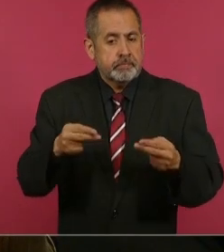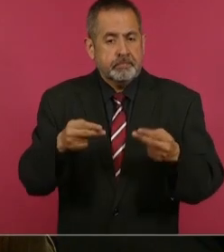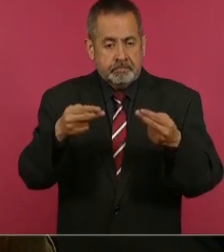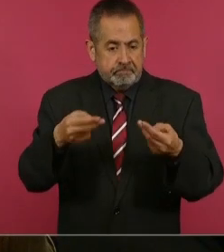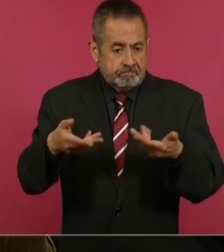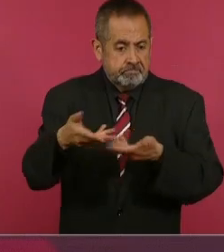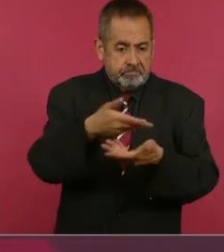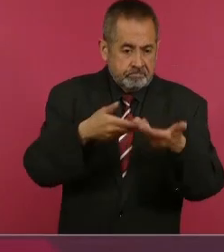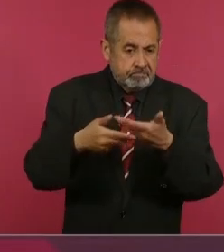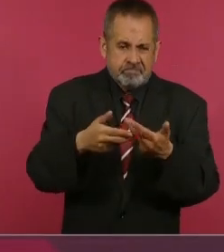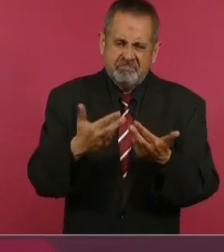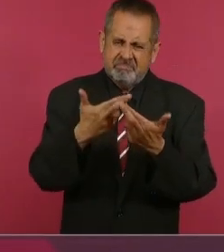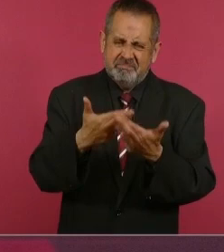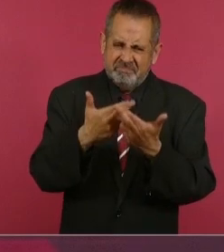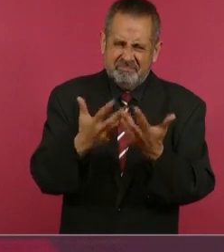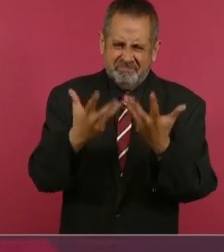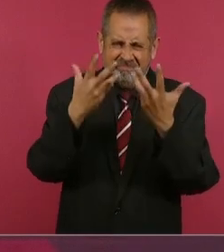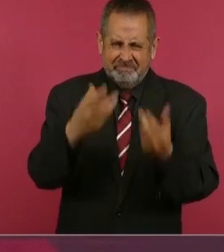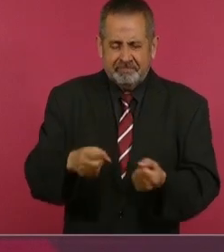minerales